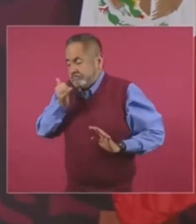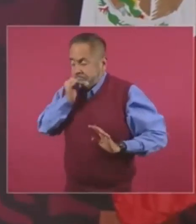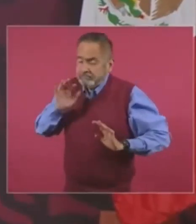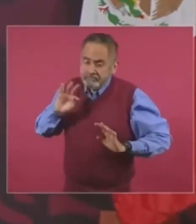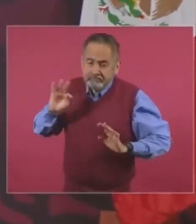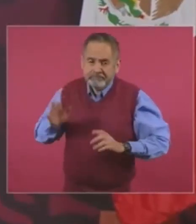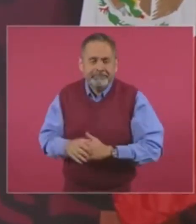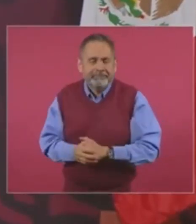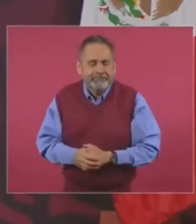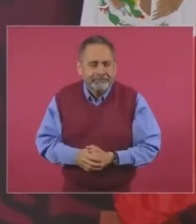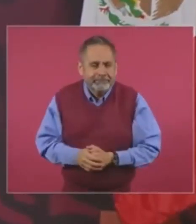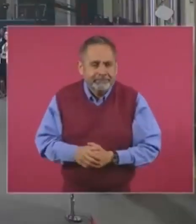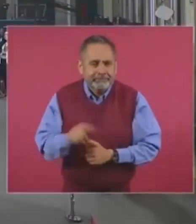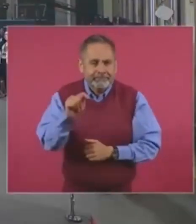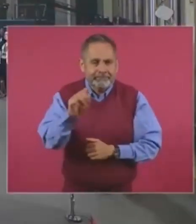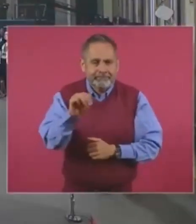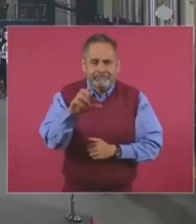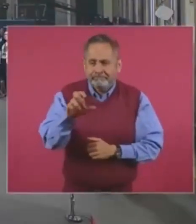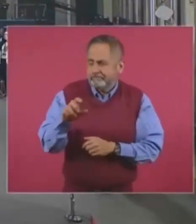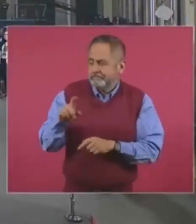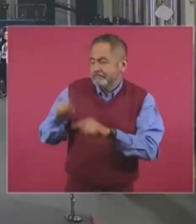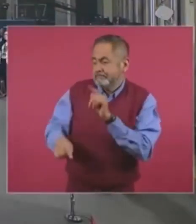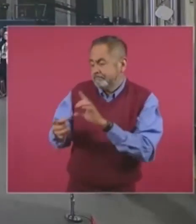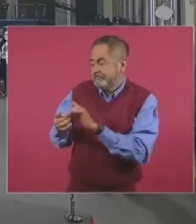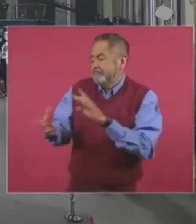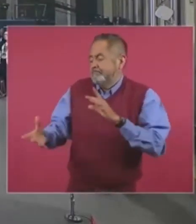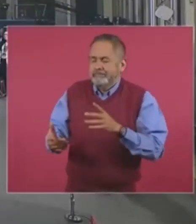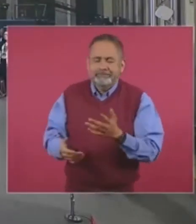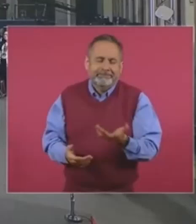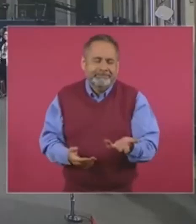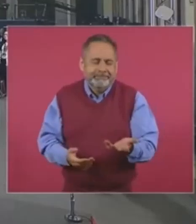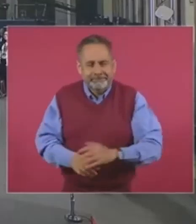en el tratado. ¿Quién sabe? ¿Saben?